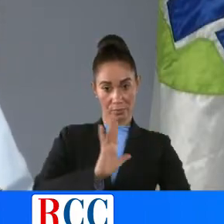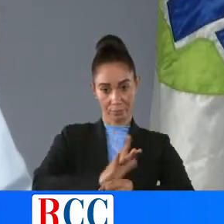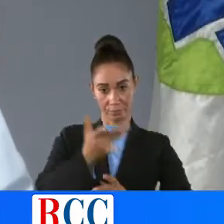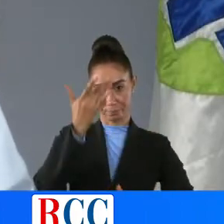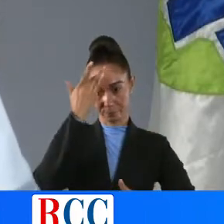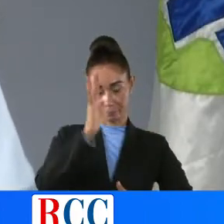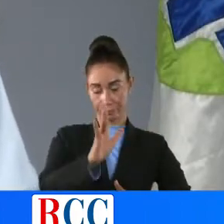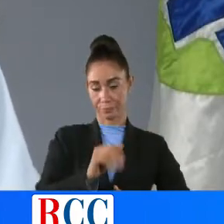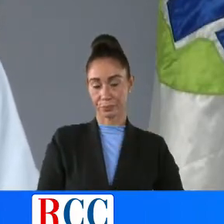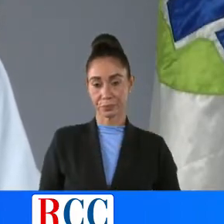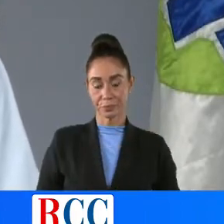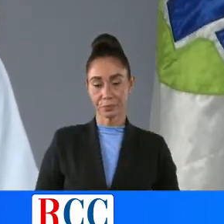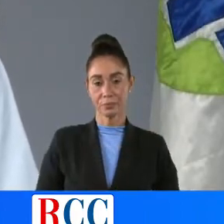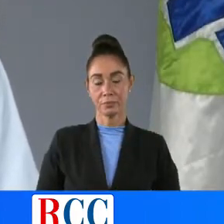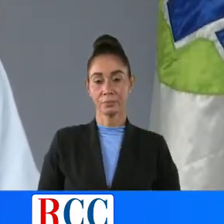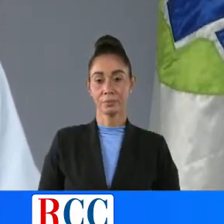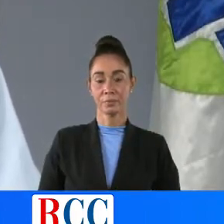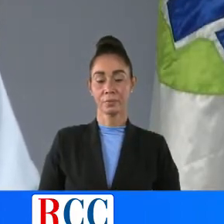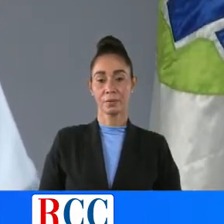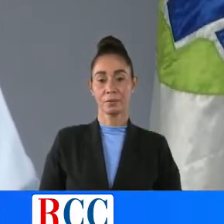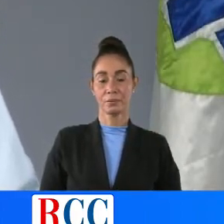establecidos.